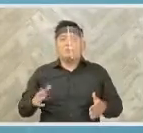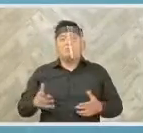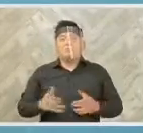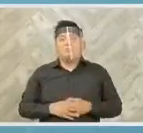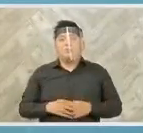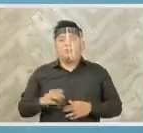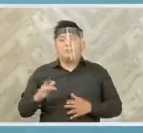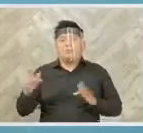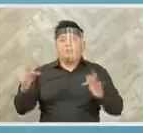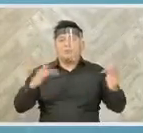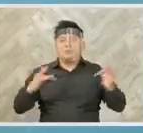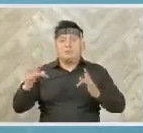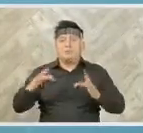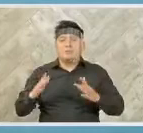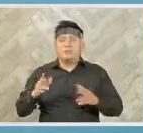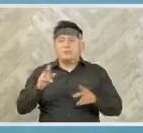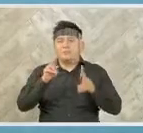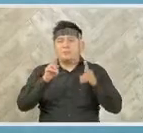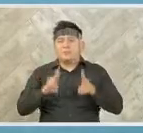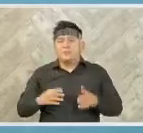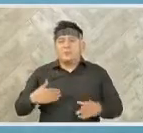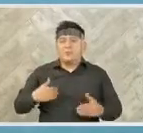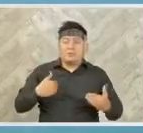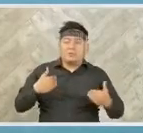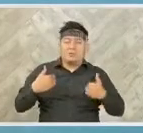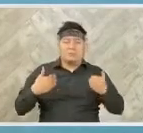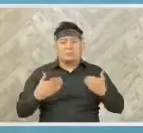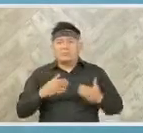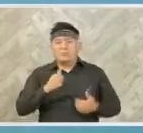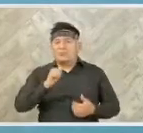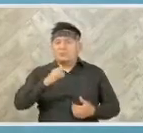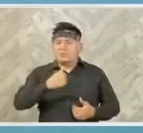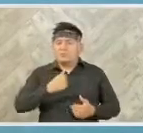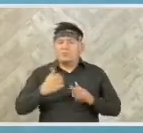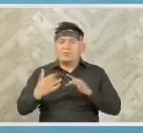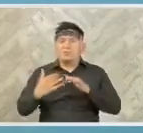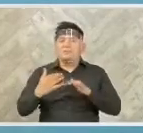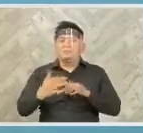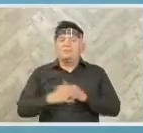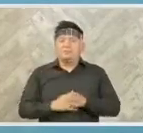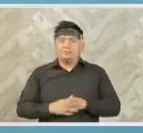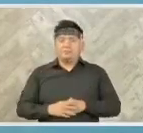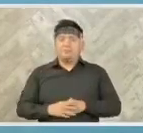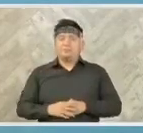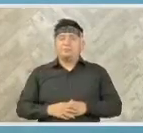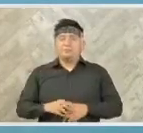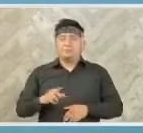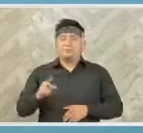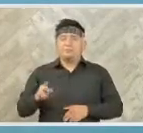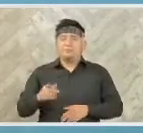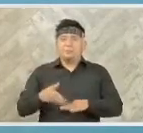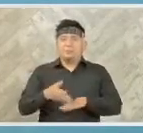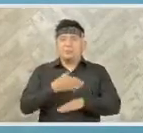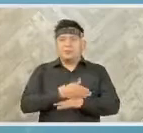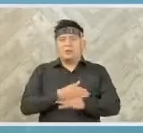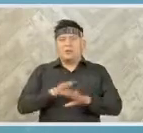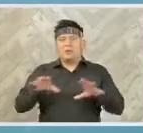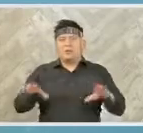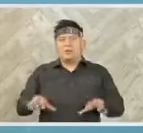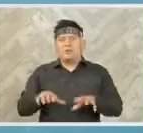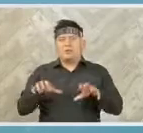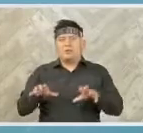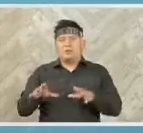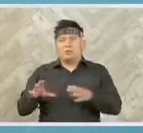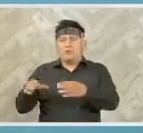Con 25 personas que integran la mesa, estos 25 representantes de los diferentes hechos victimizantes, de los